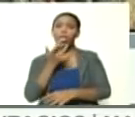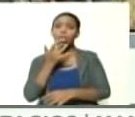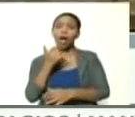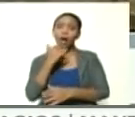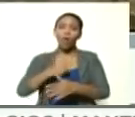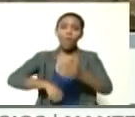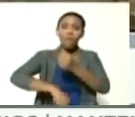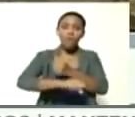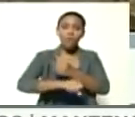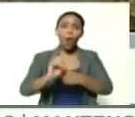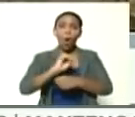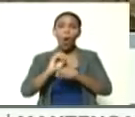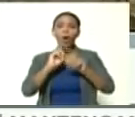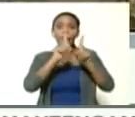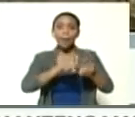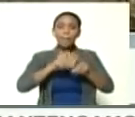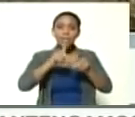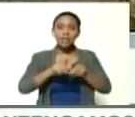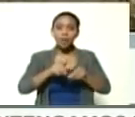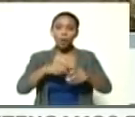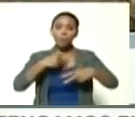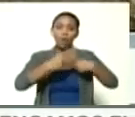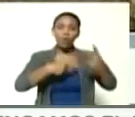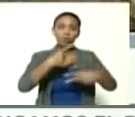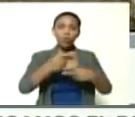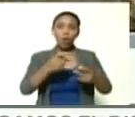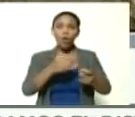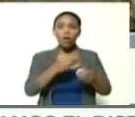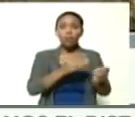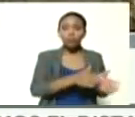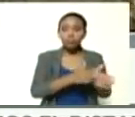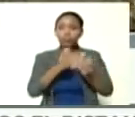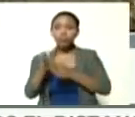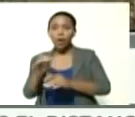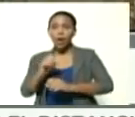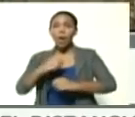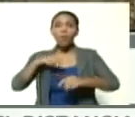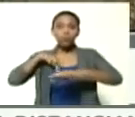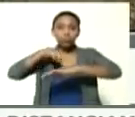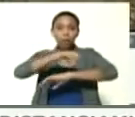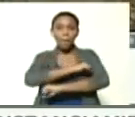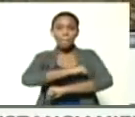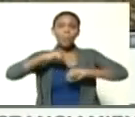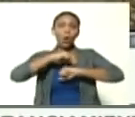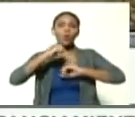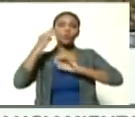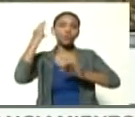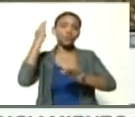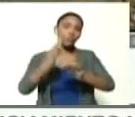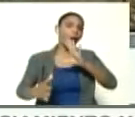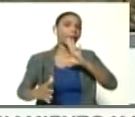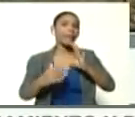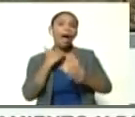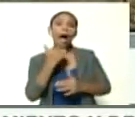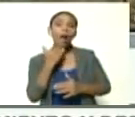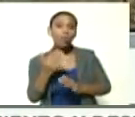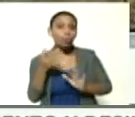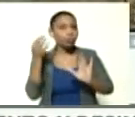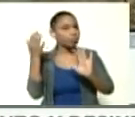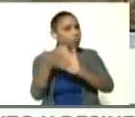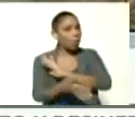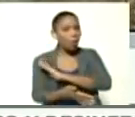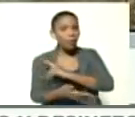o un campesino que esté con su producción trasladándola de un sitio a otro, le explote una de esas minas que ustedes están viendo allí, o un